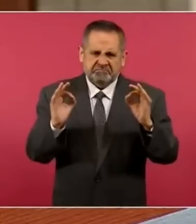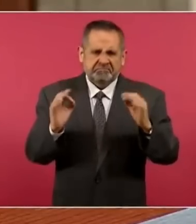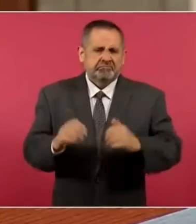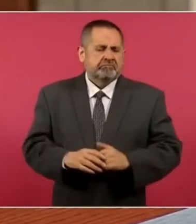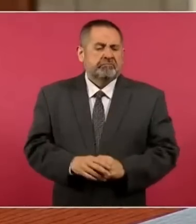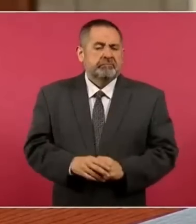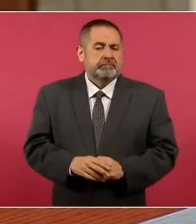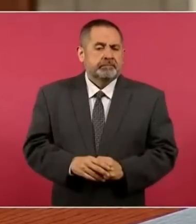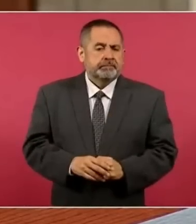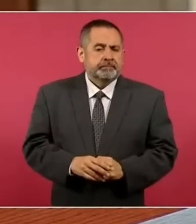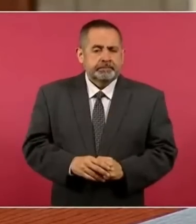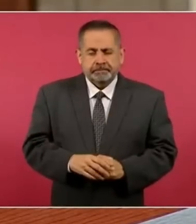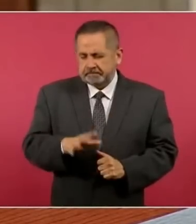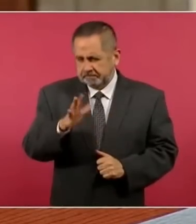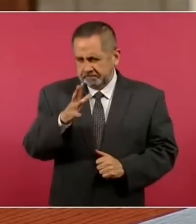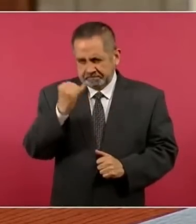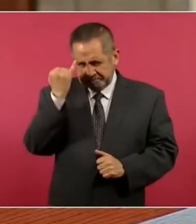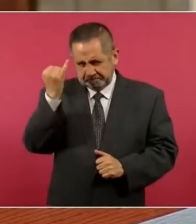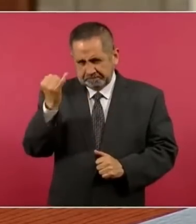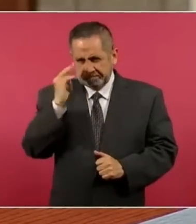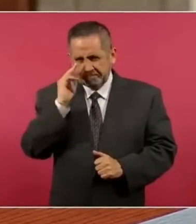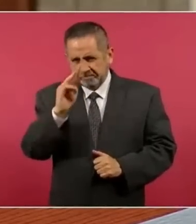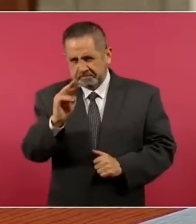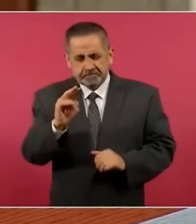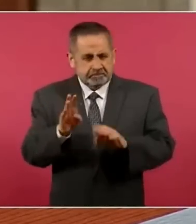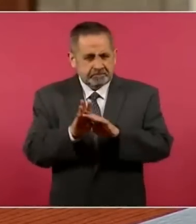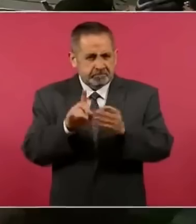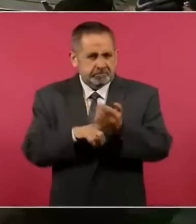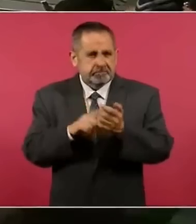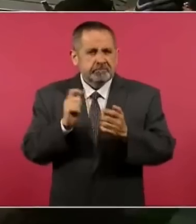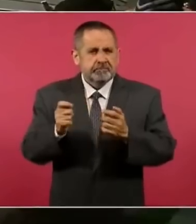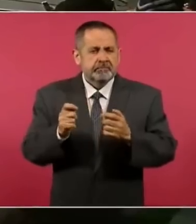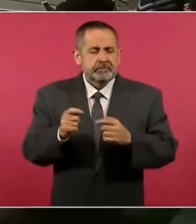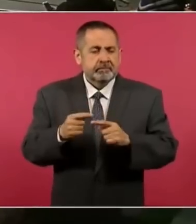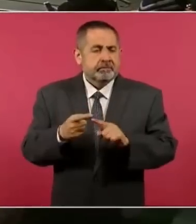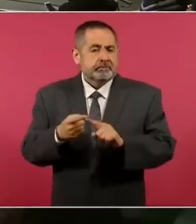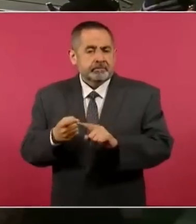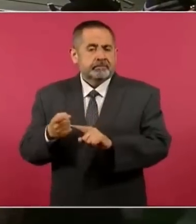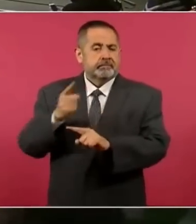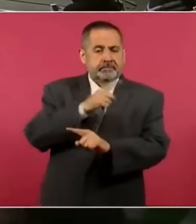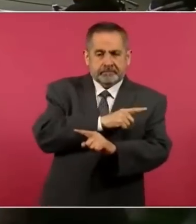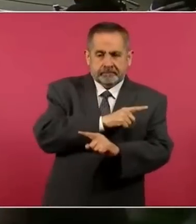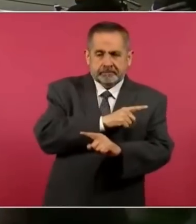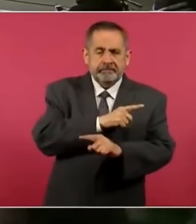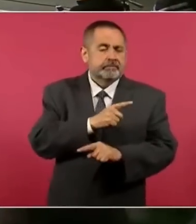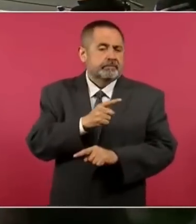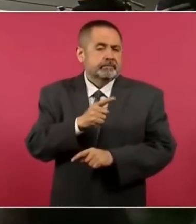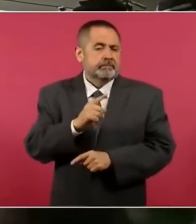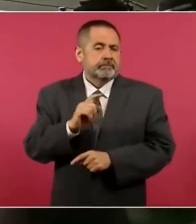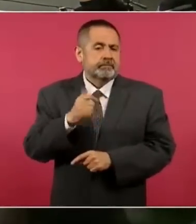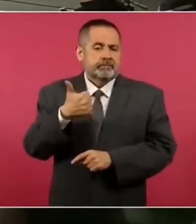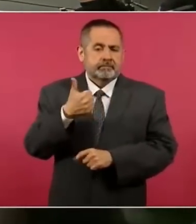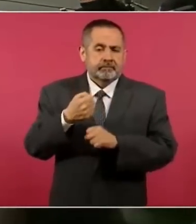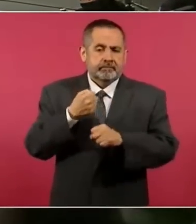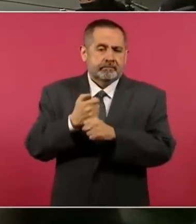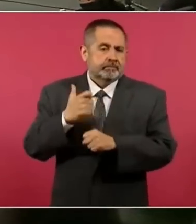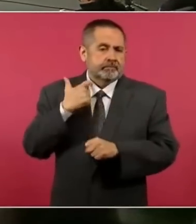Y para tener una idea del comportamiento en sexenios anteriores,